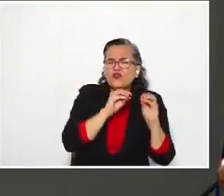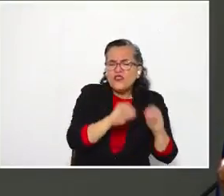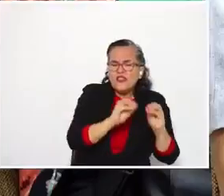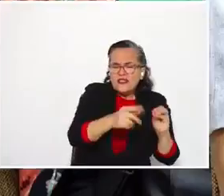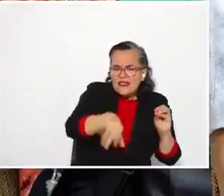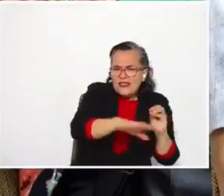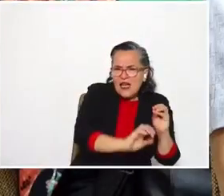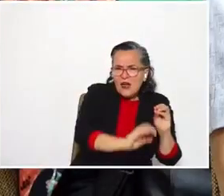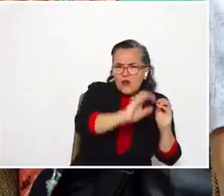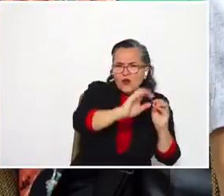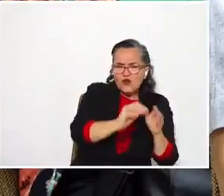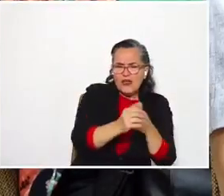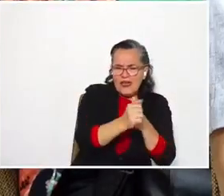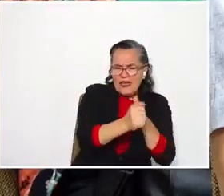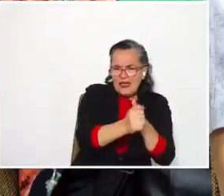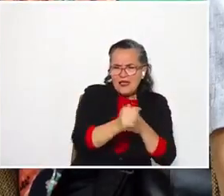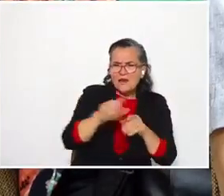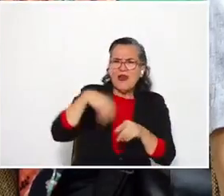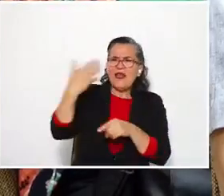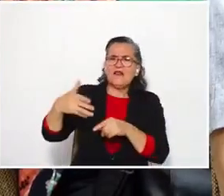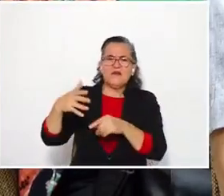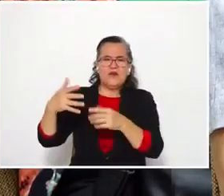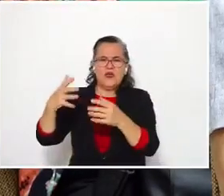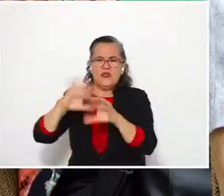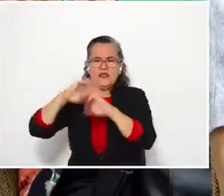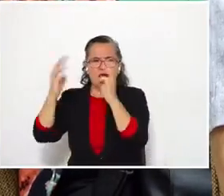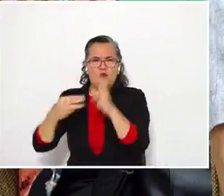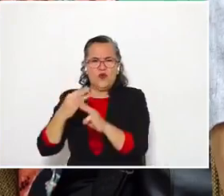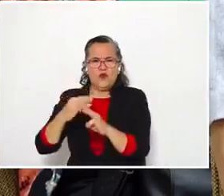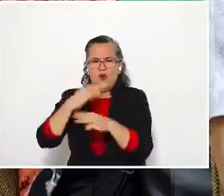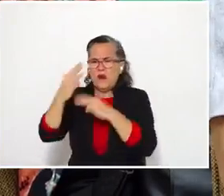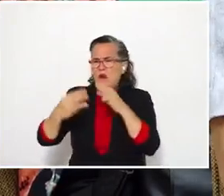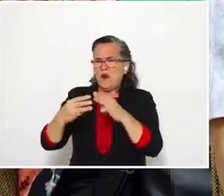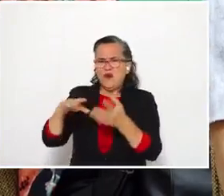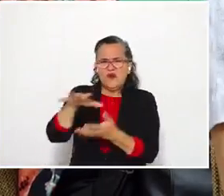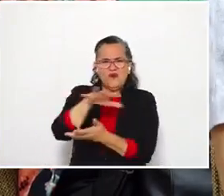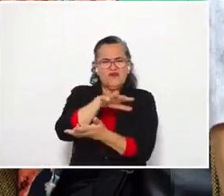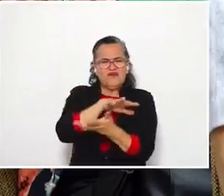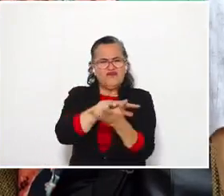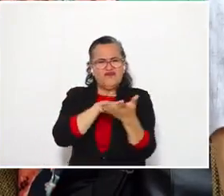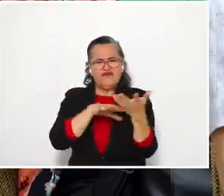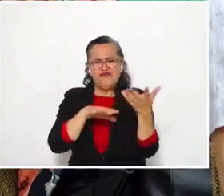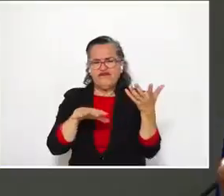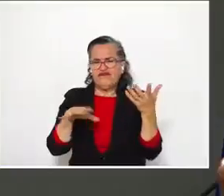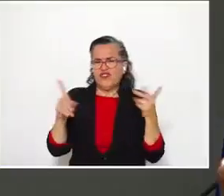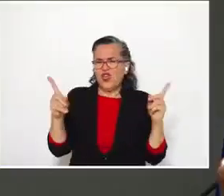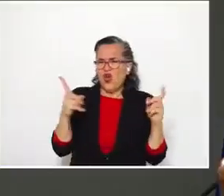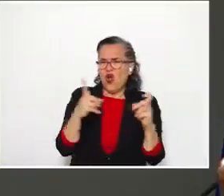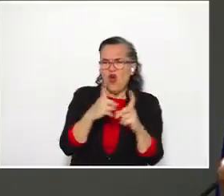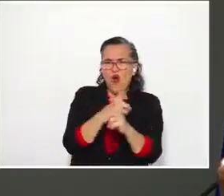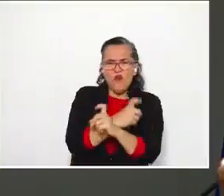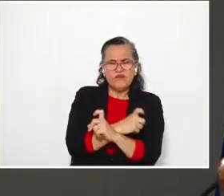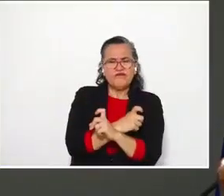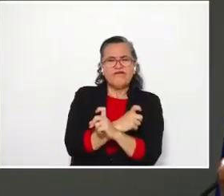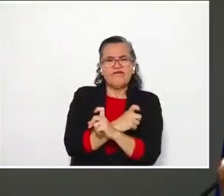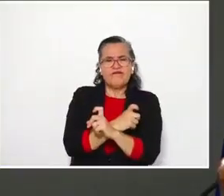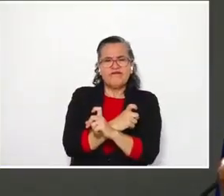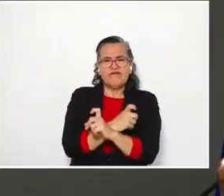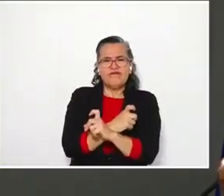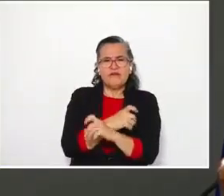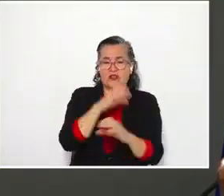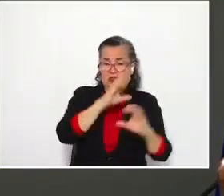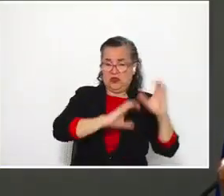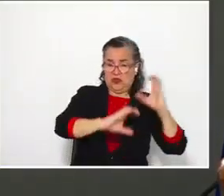a estos líderes? Vea cómo está el mundo de complicado. Tenemos